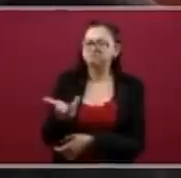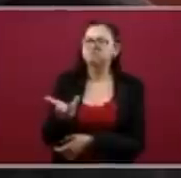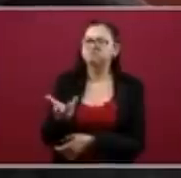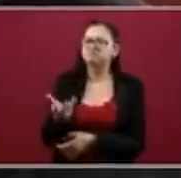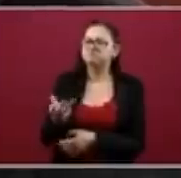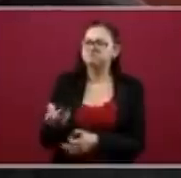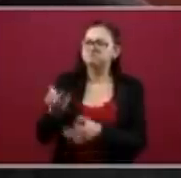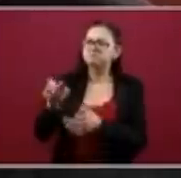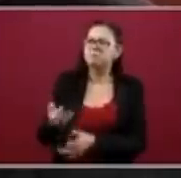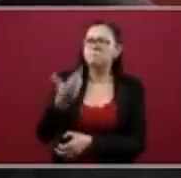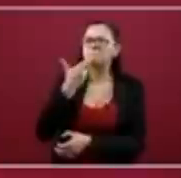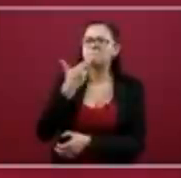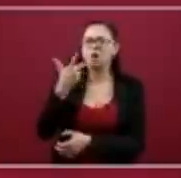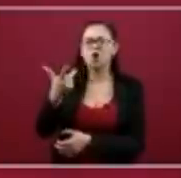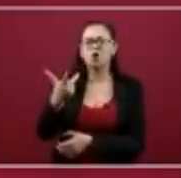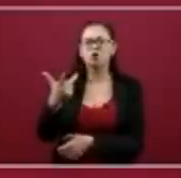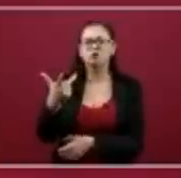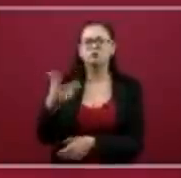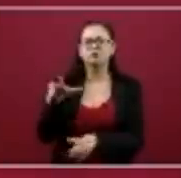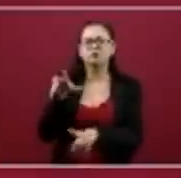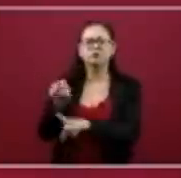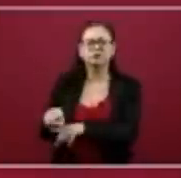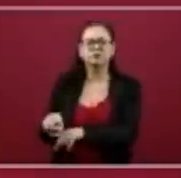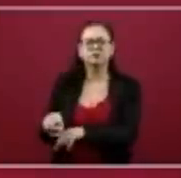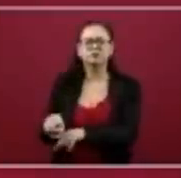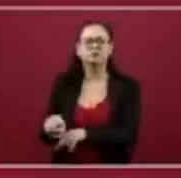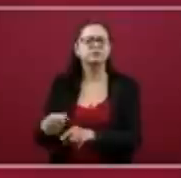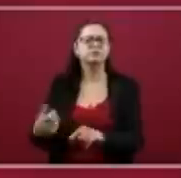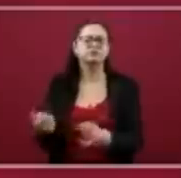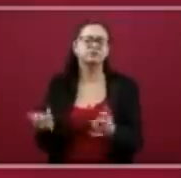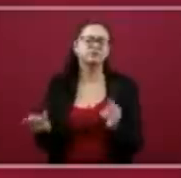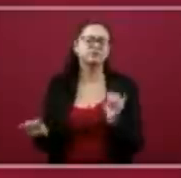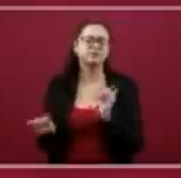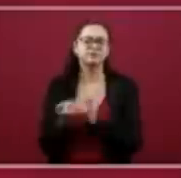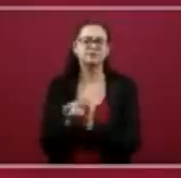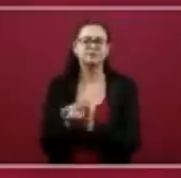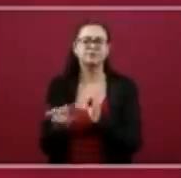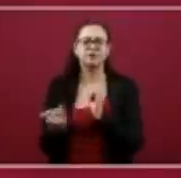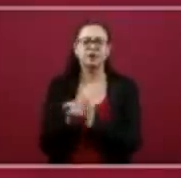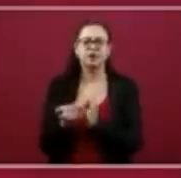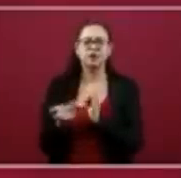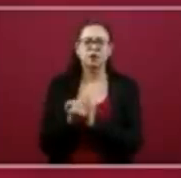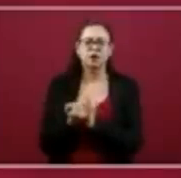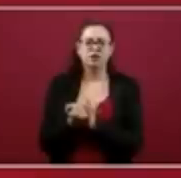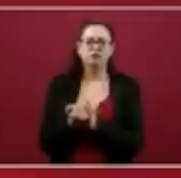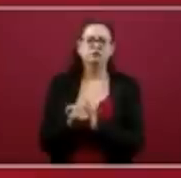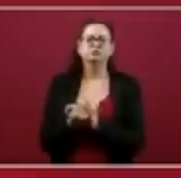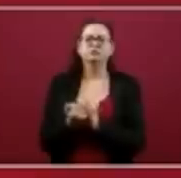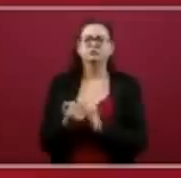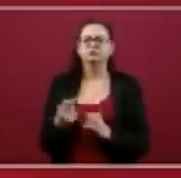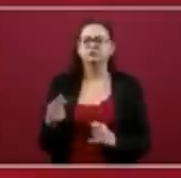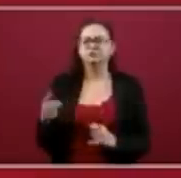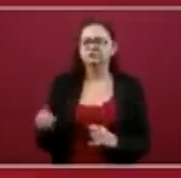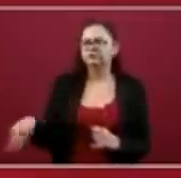mejores resultados. Y lo mismo, hay confianza